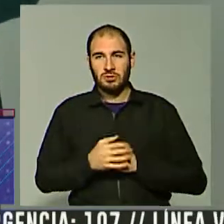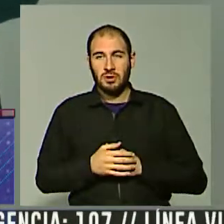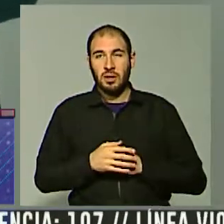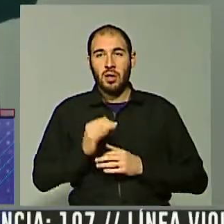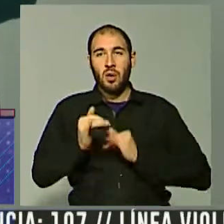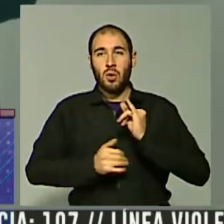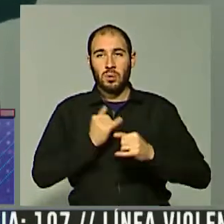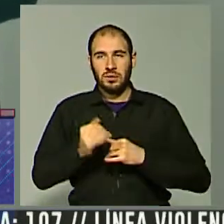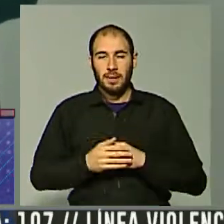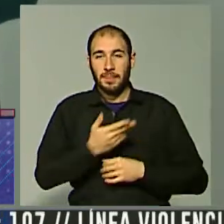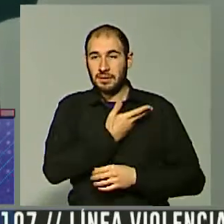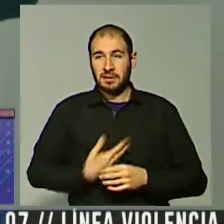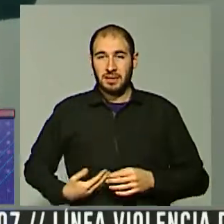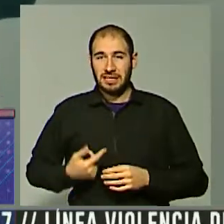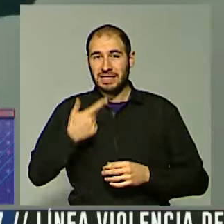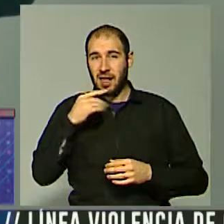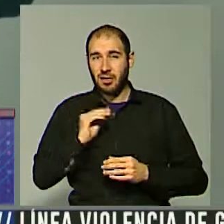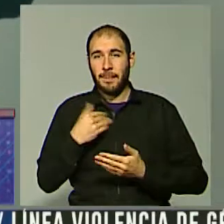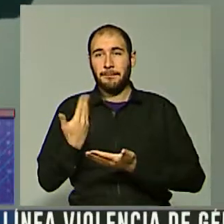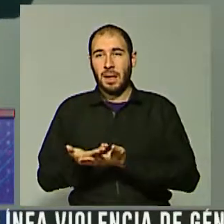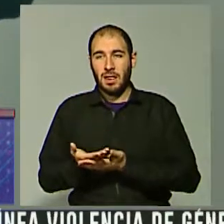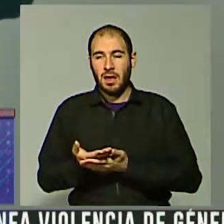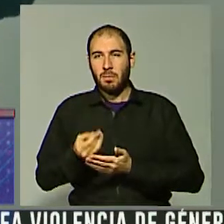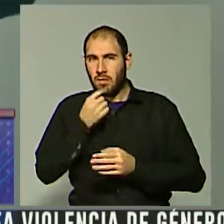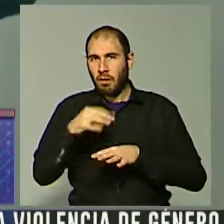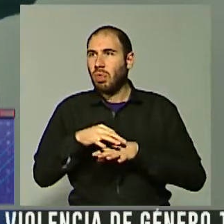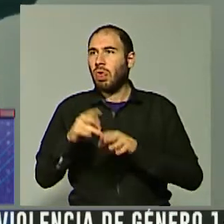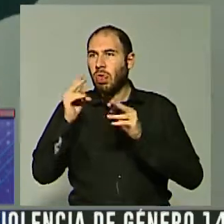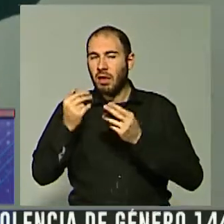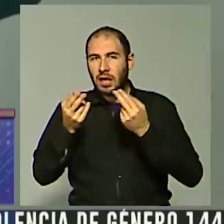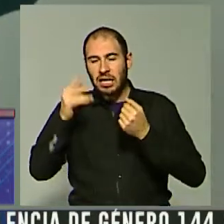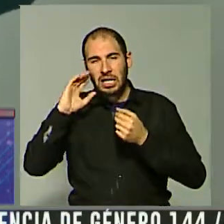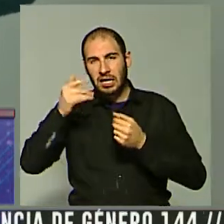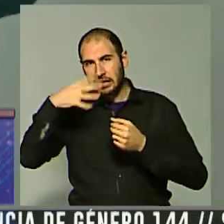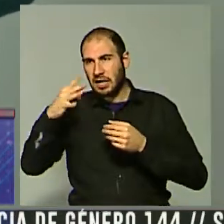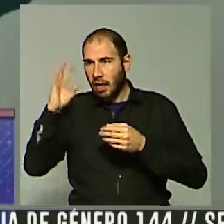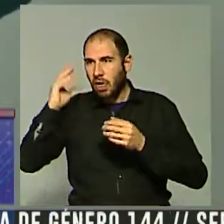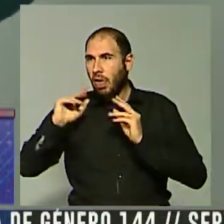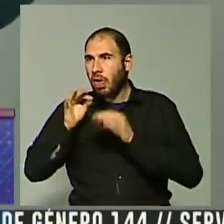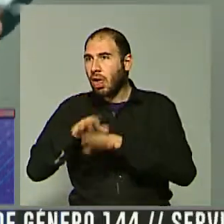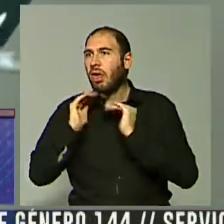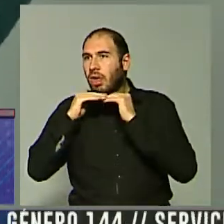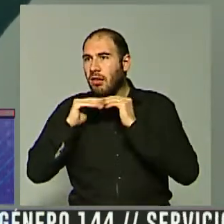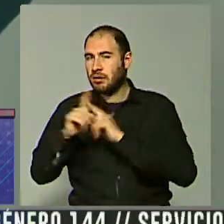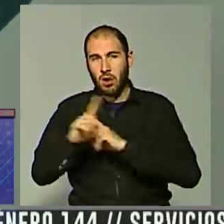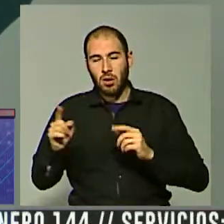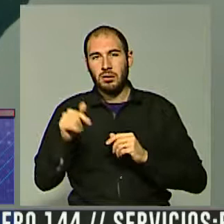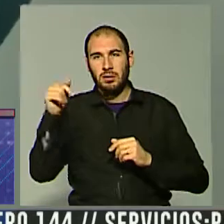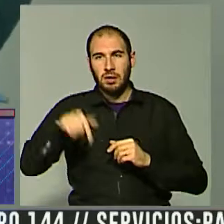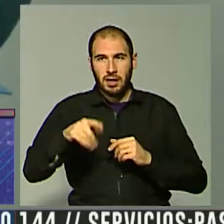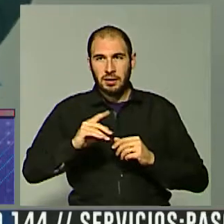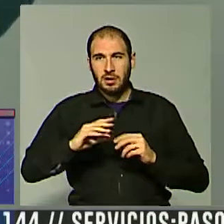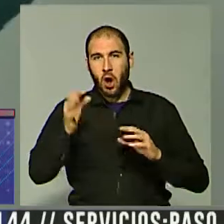dijo concretamente, el presidente le pidió a los senadores que no se dejaran llevar por las locuras de Cristina Kirchner. Y esto obviamente generó